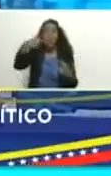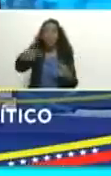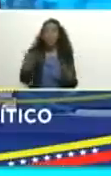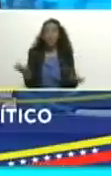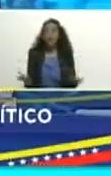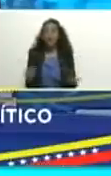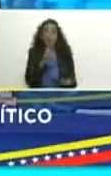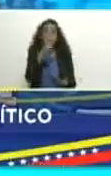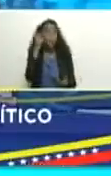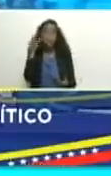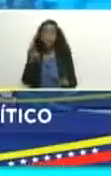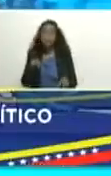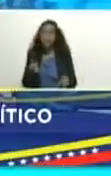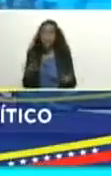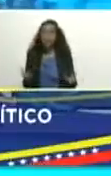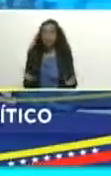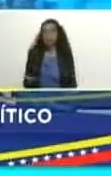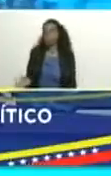Nunca lo había escuchado.